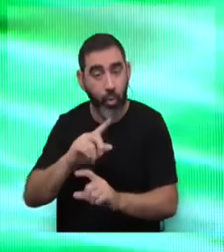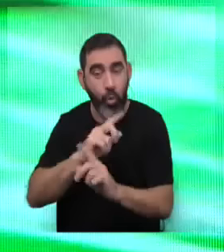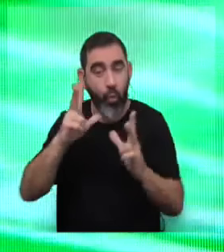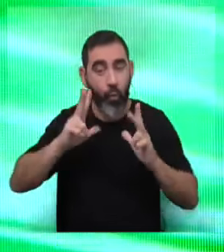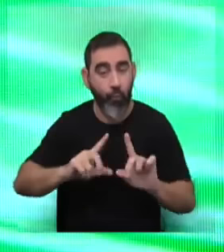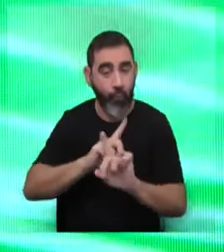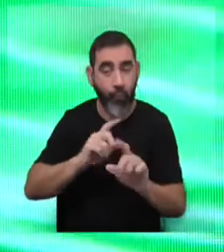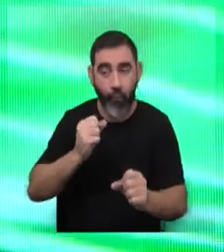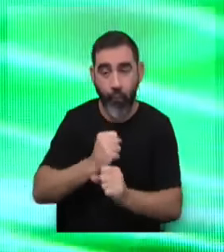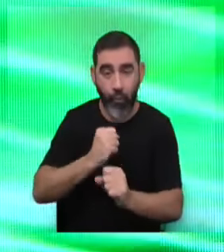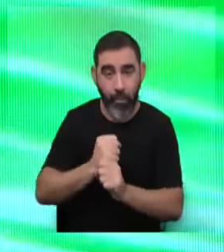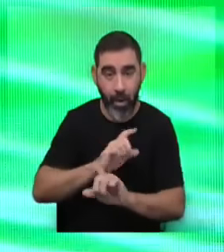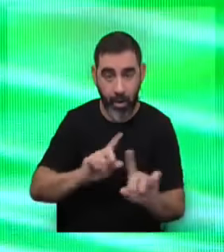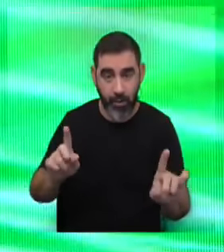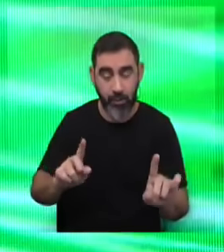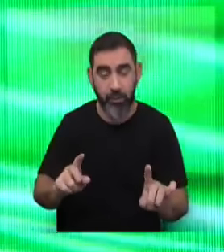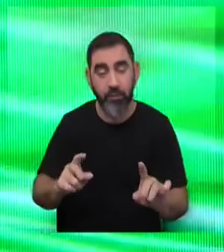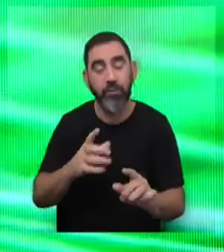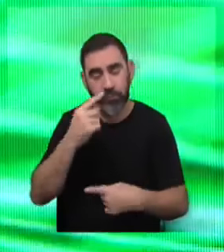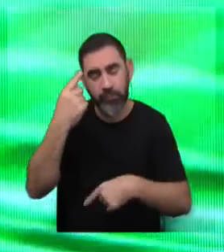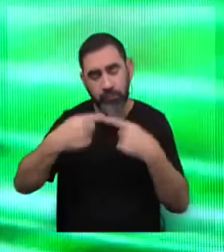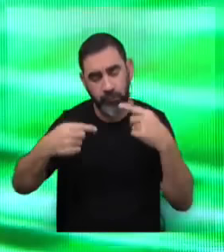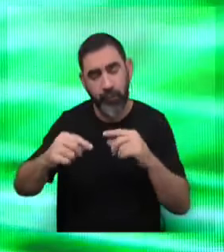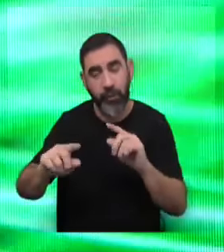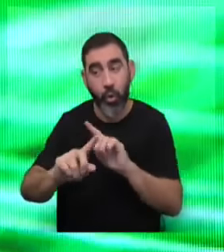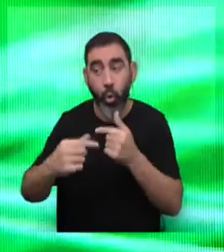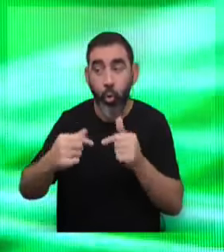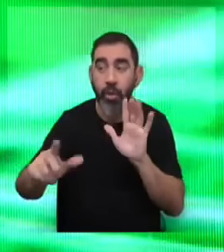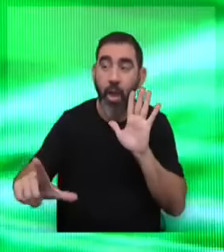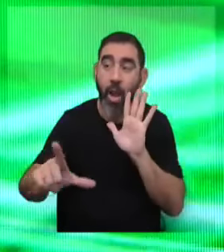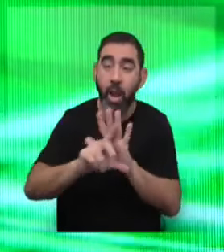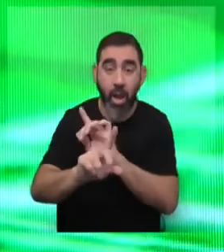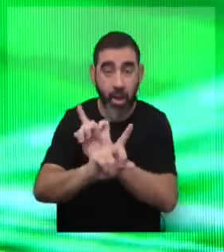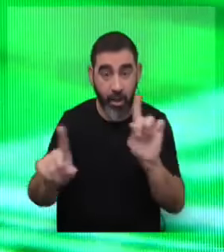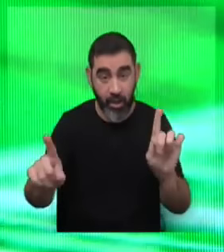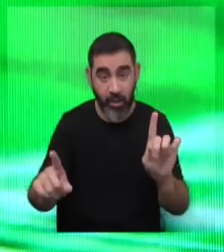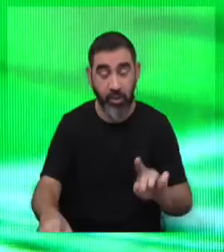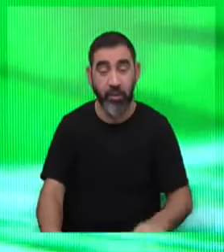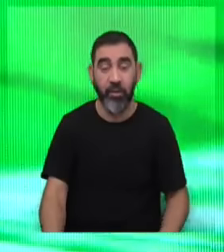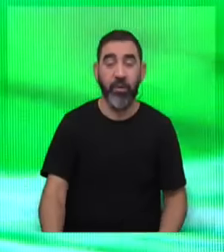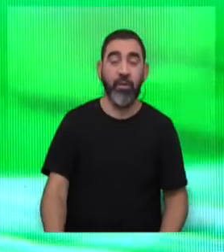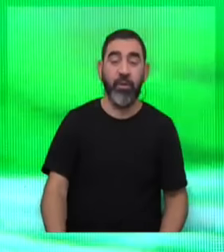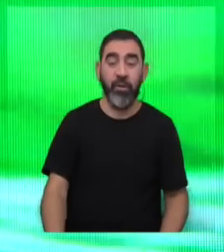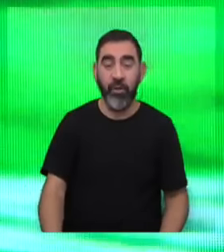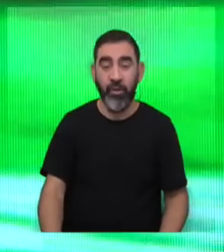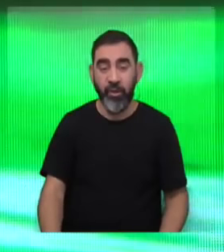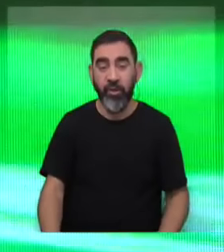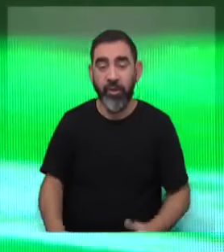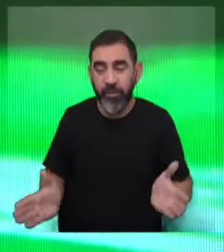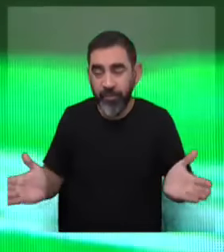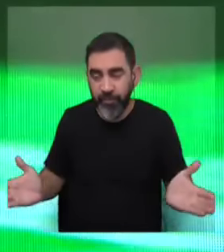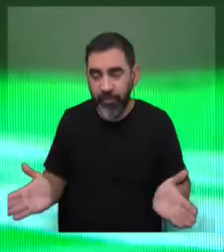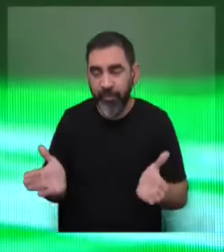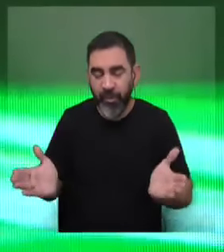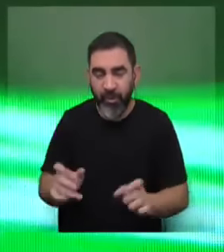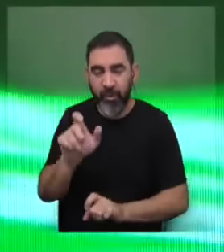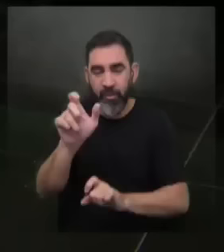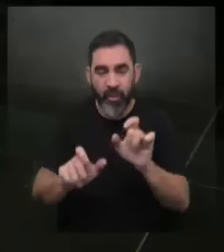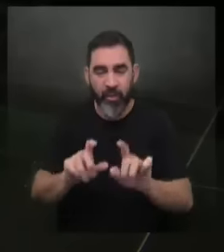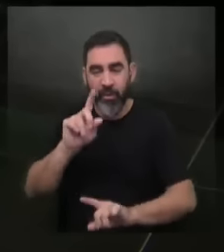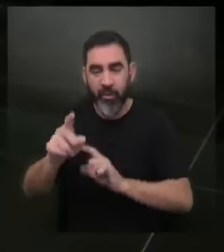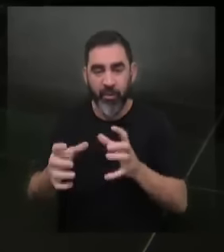poco importa como lo llamemos hay una serie de ilegalismos y que a los que son empujadas franjas de la población o